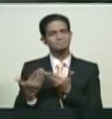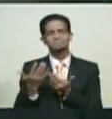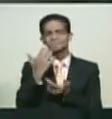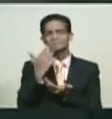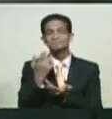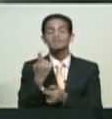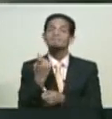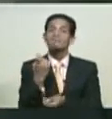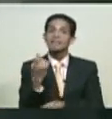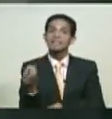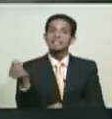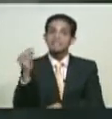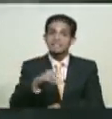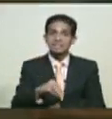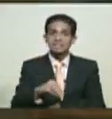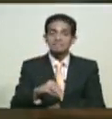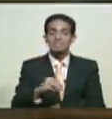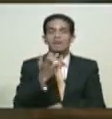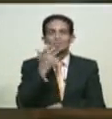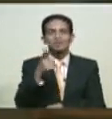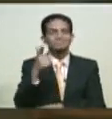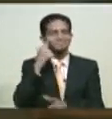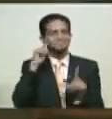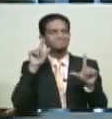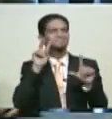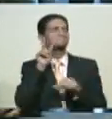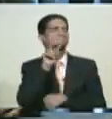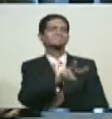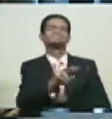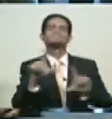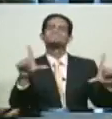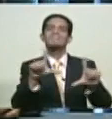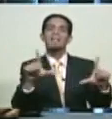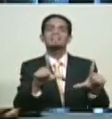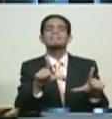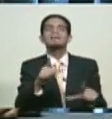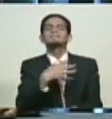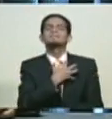producción de telenovela hay que retomarlo